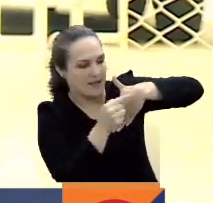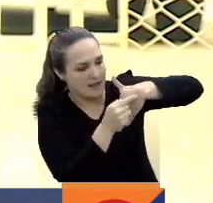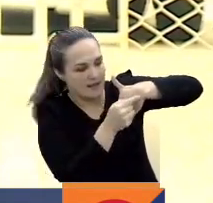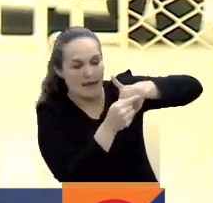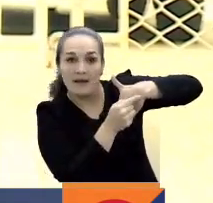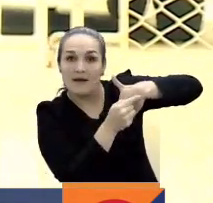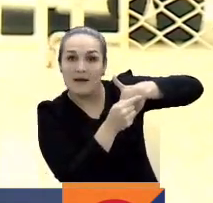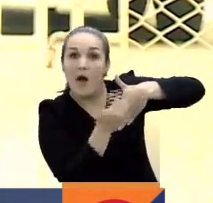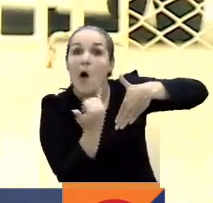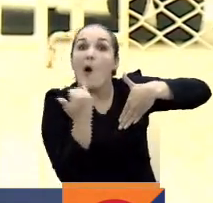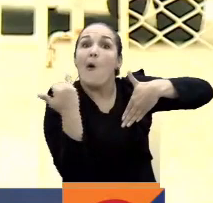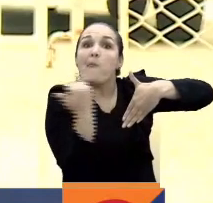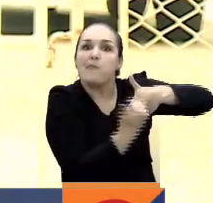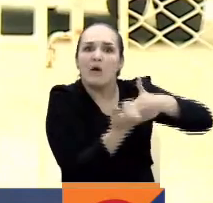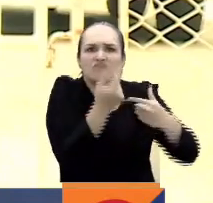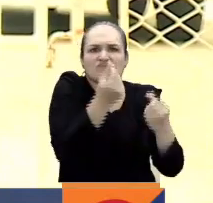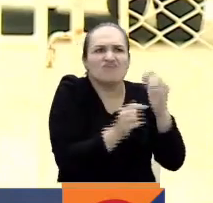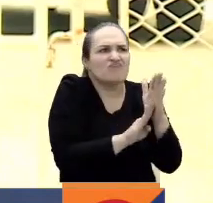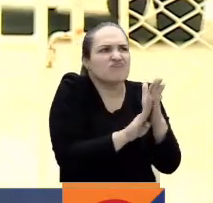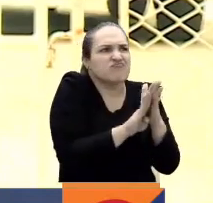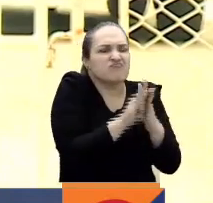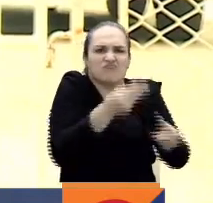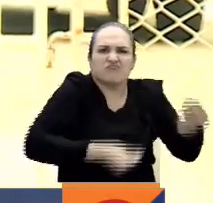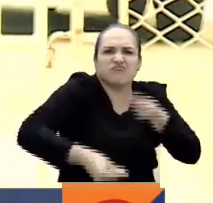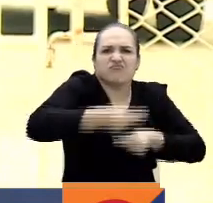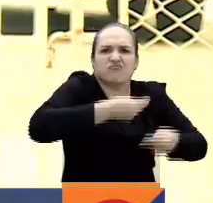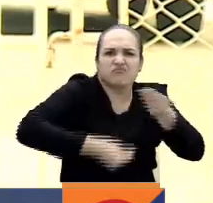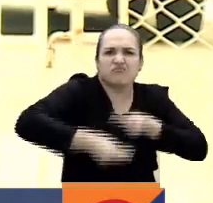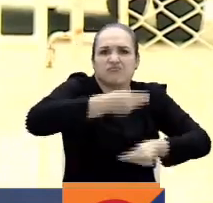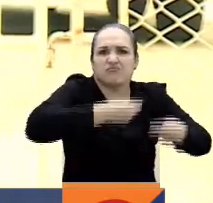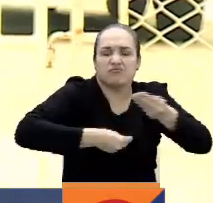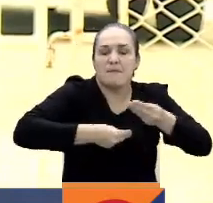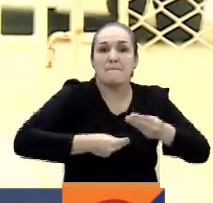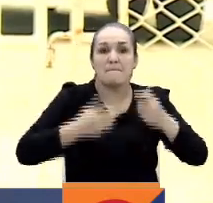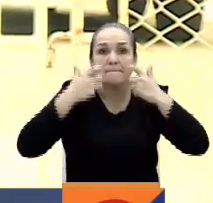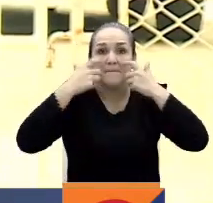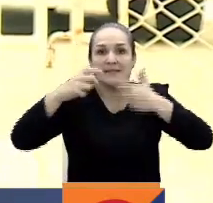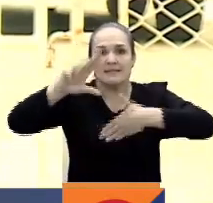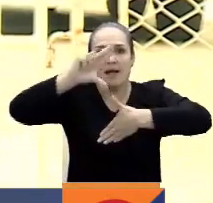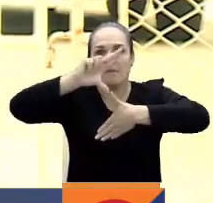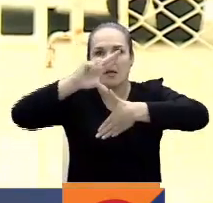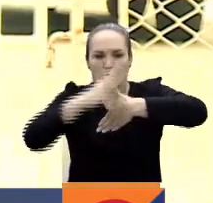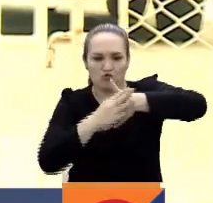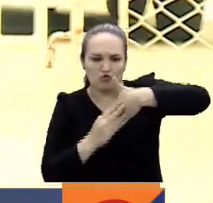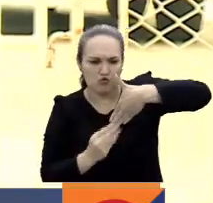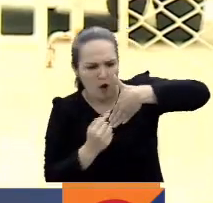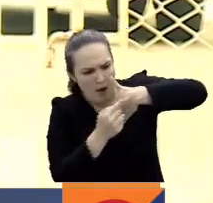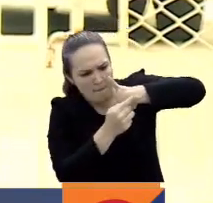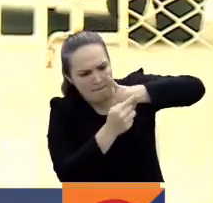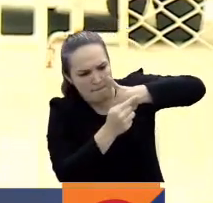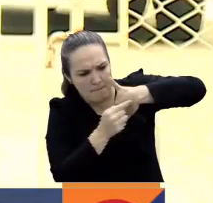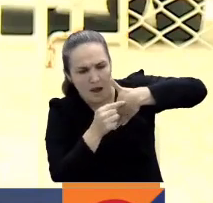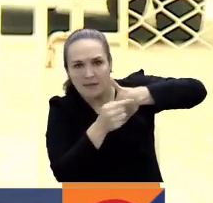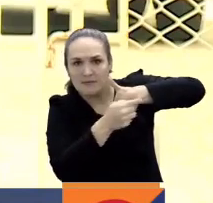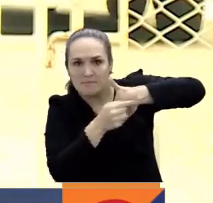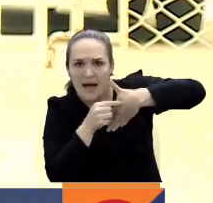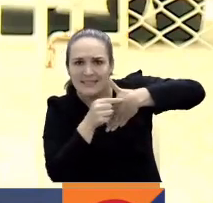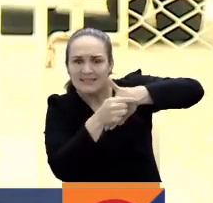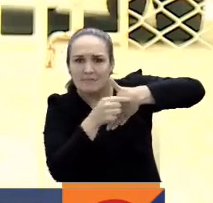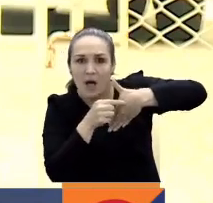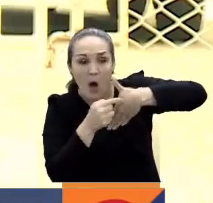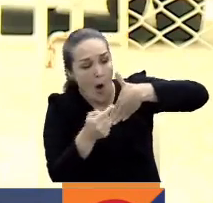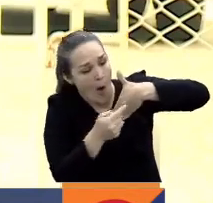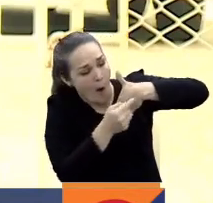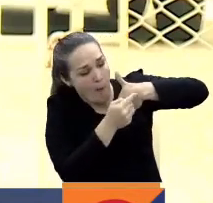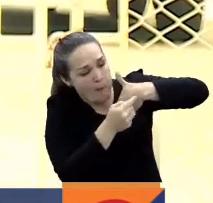presenta el crecimiento económico más importante de toda América del Sur, por descubrimientos de